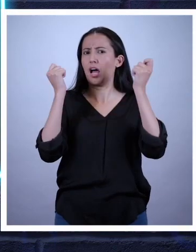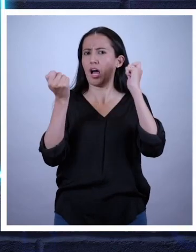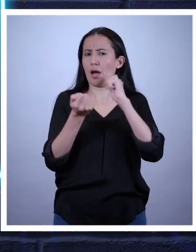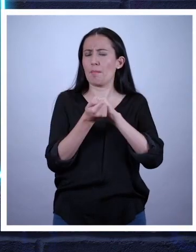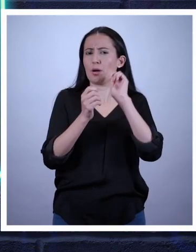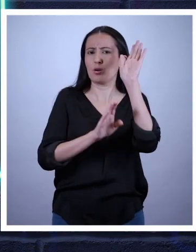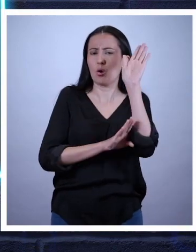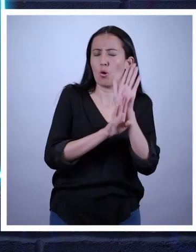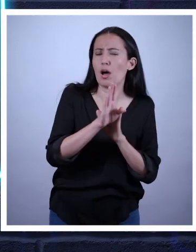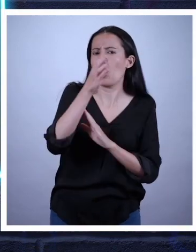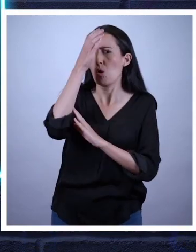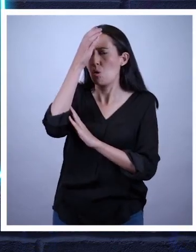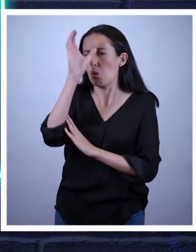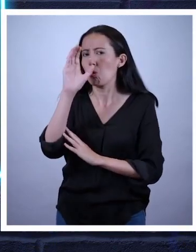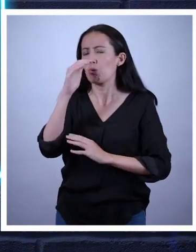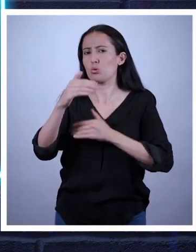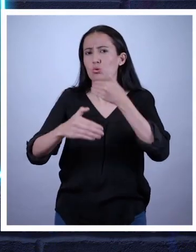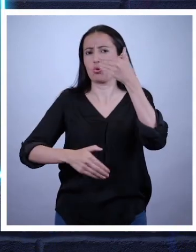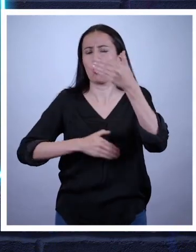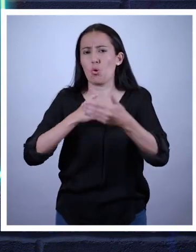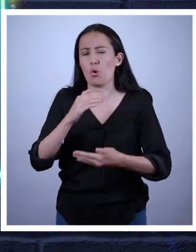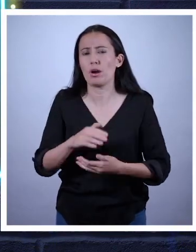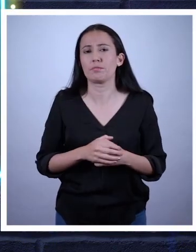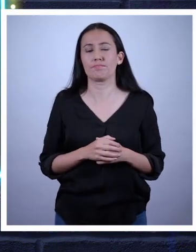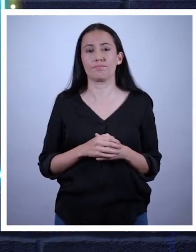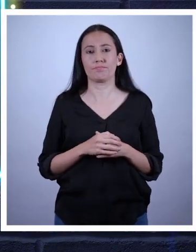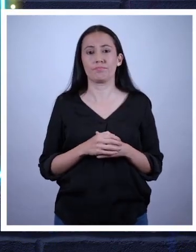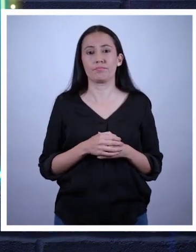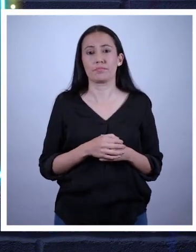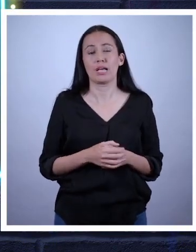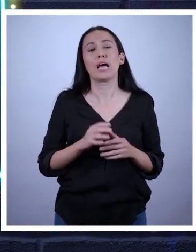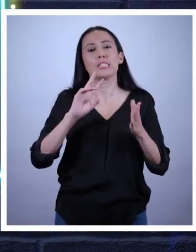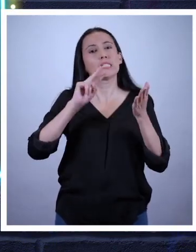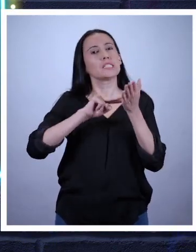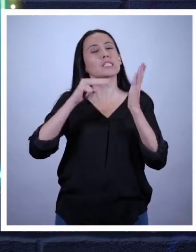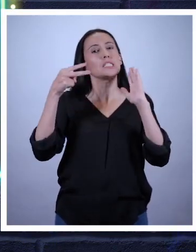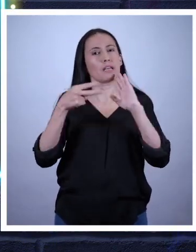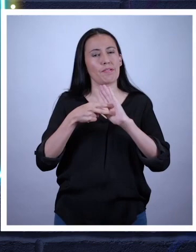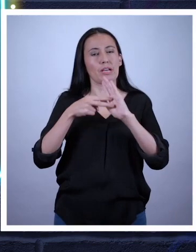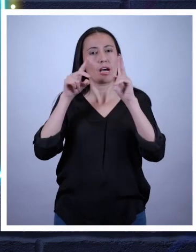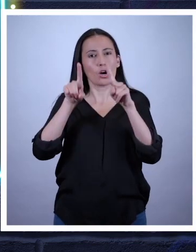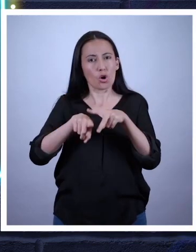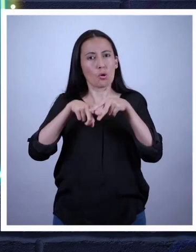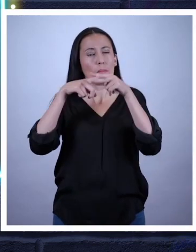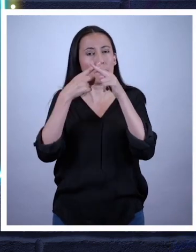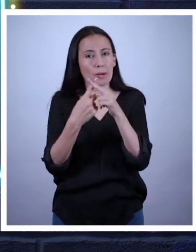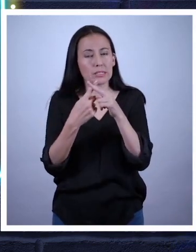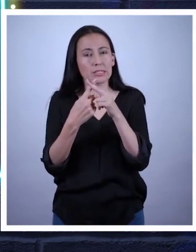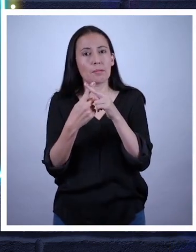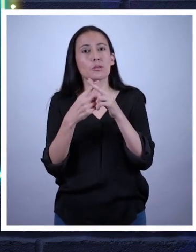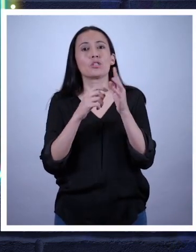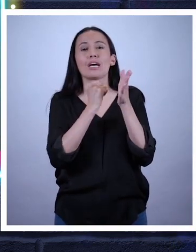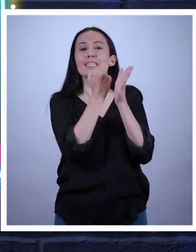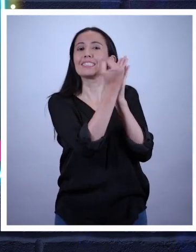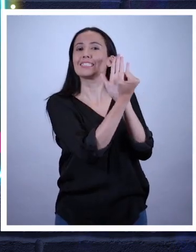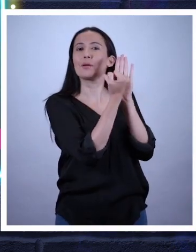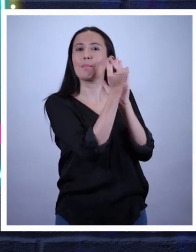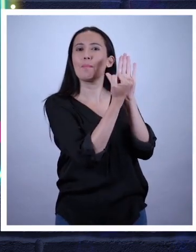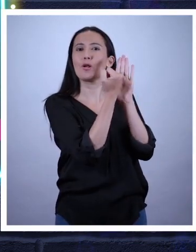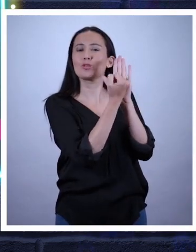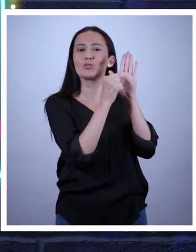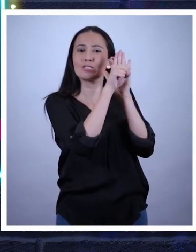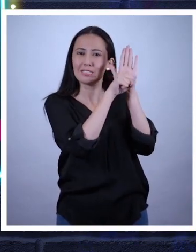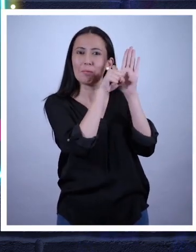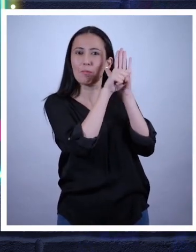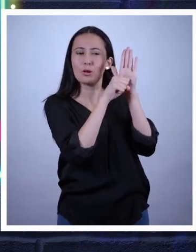capacidad evolutiva y cultural, posibilitando el inicio del pensamiento simbólico. Es decir, comenzaron a comunicarse a través